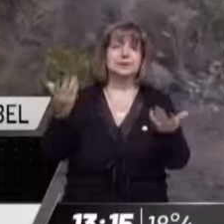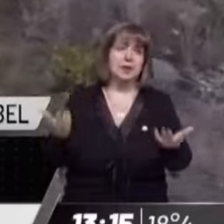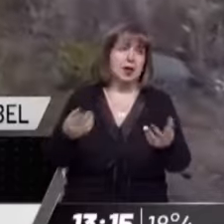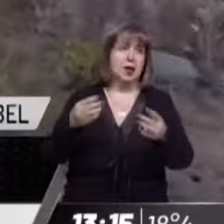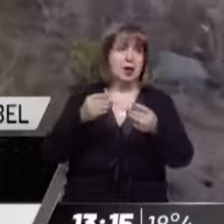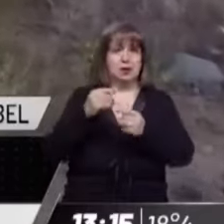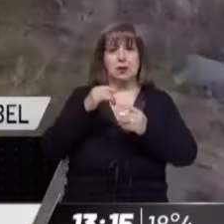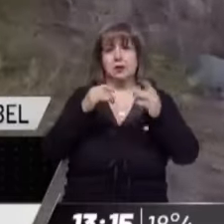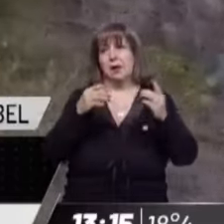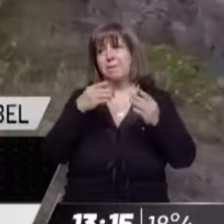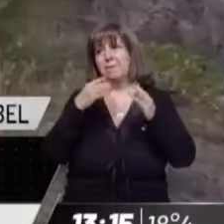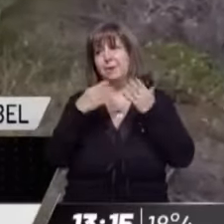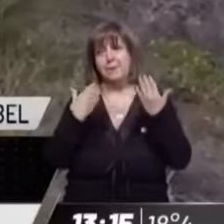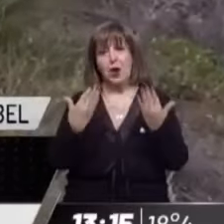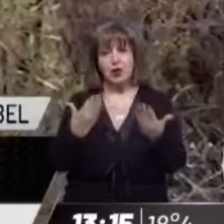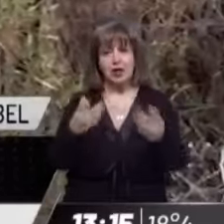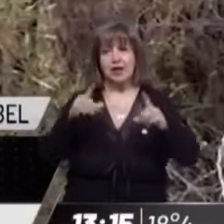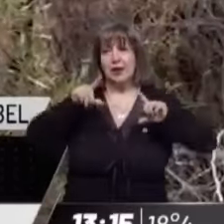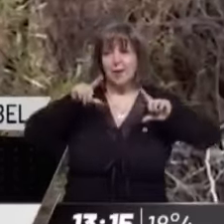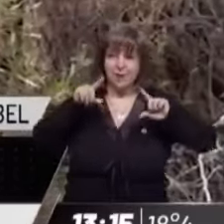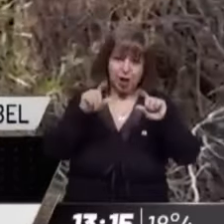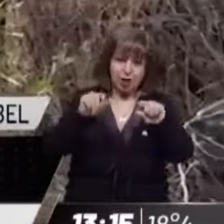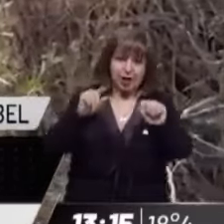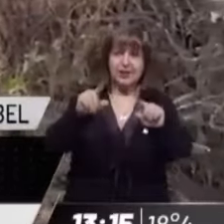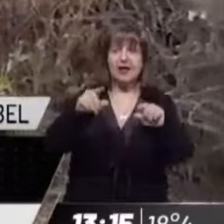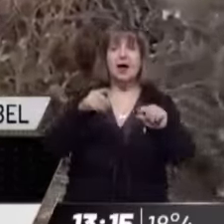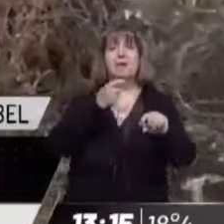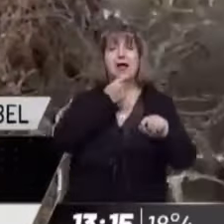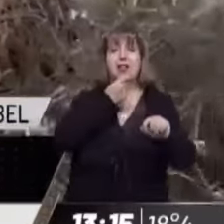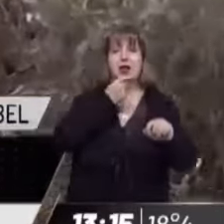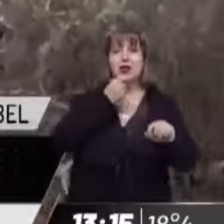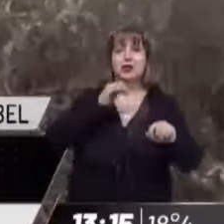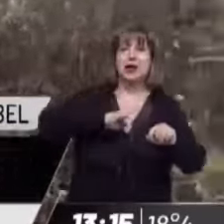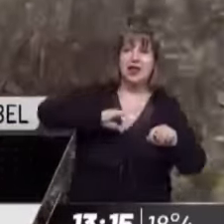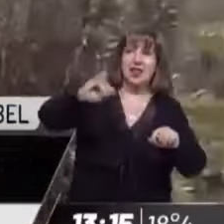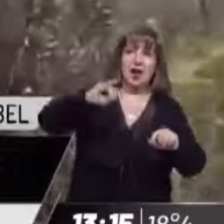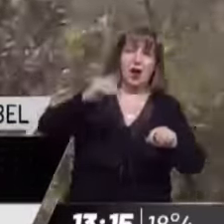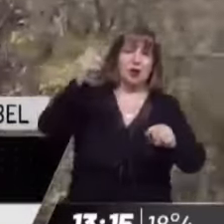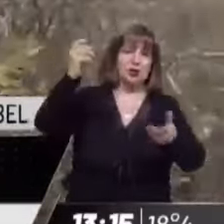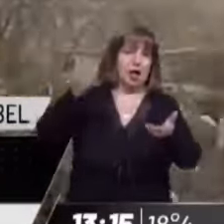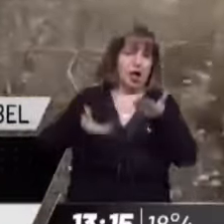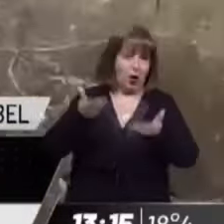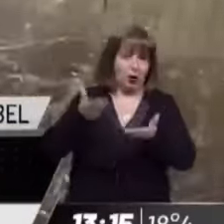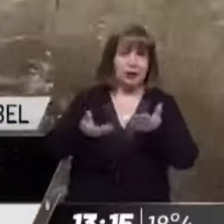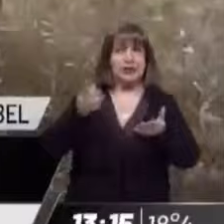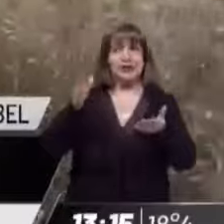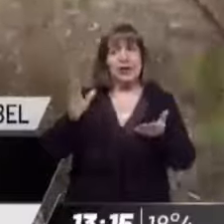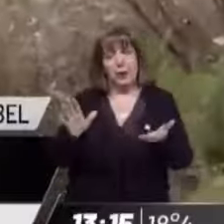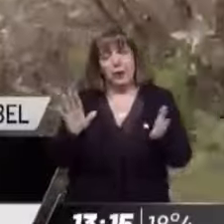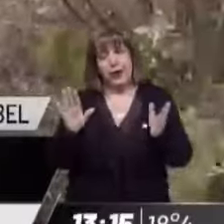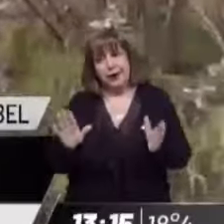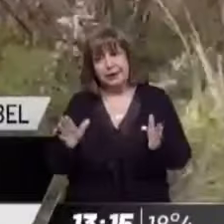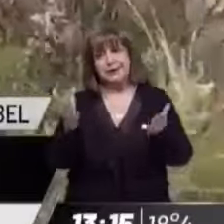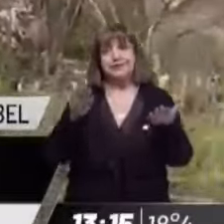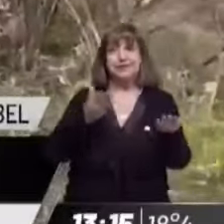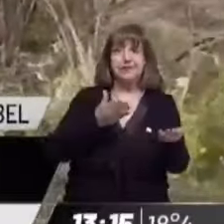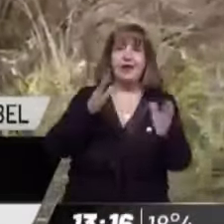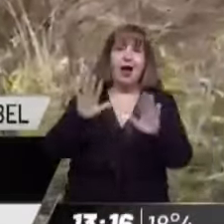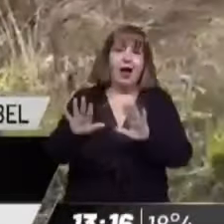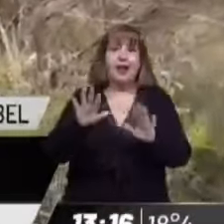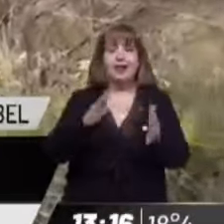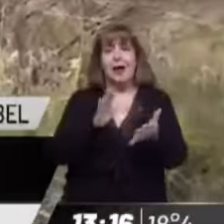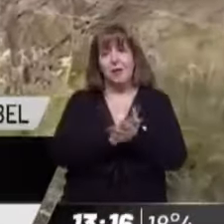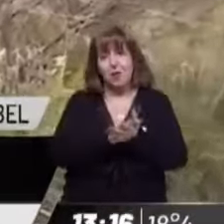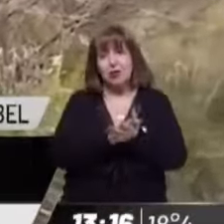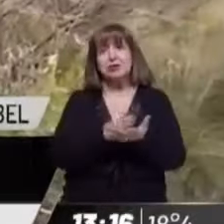provincia de La Pampa, porque es un río que es de las dos provincias. Entonces, por momentos pasa la cantidad que la justicia dice que pasa, que es lo que está